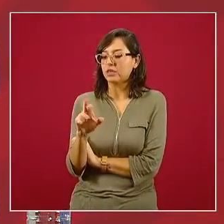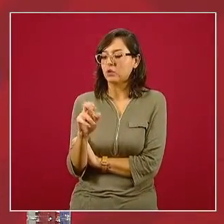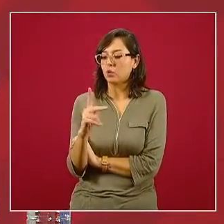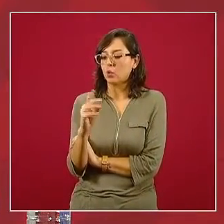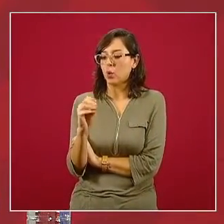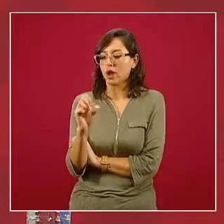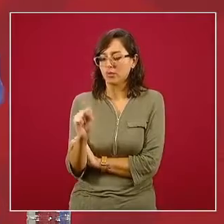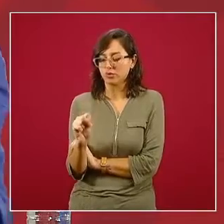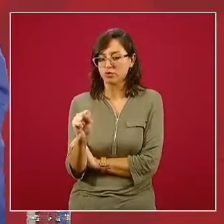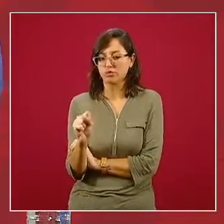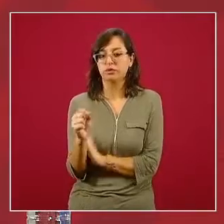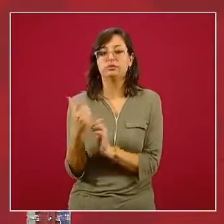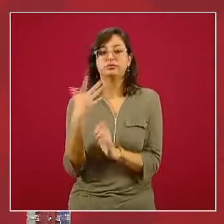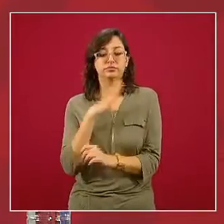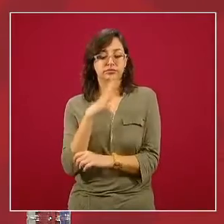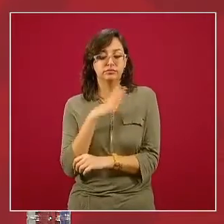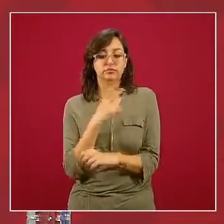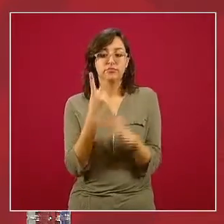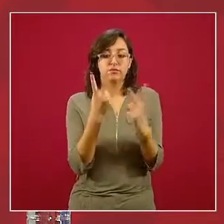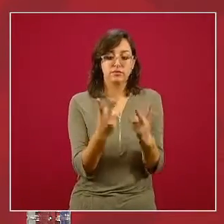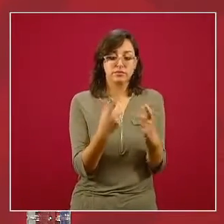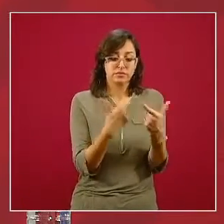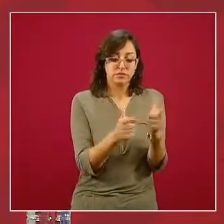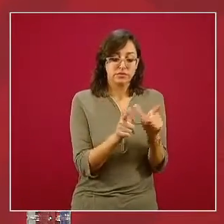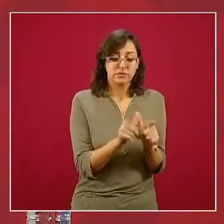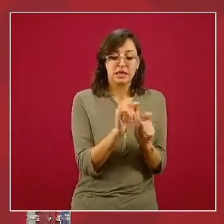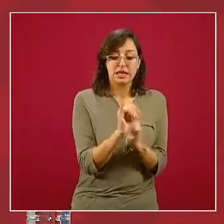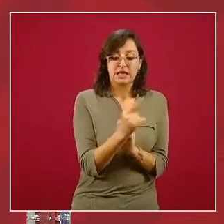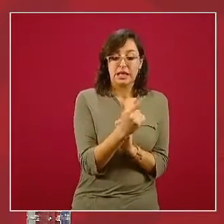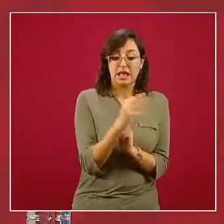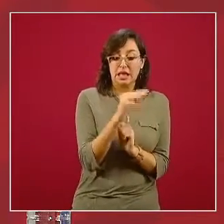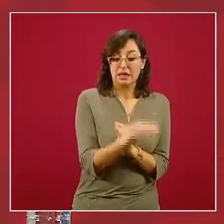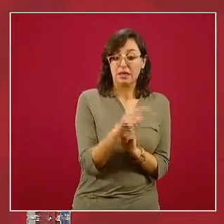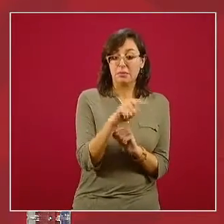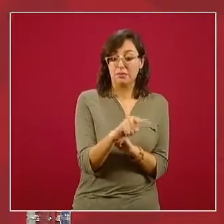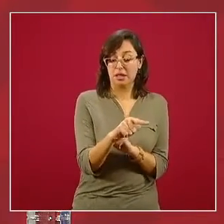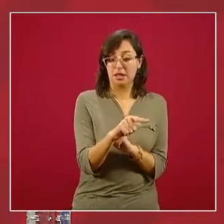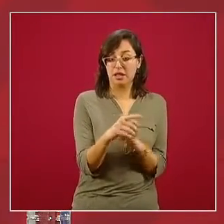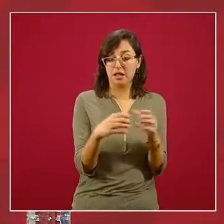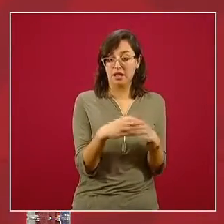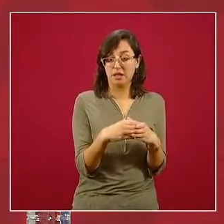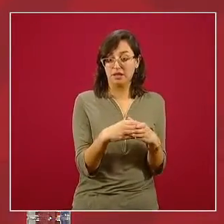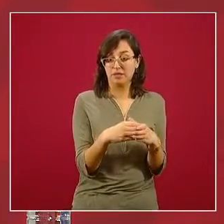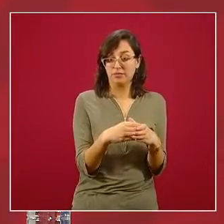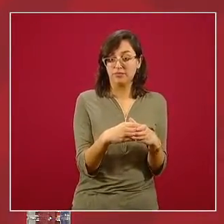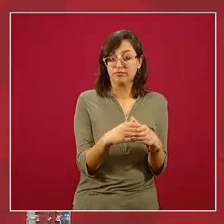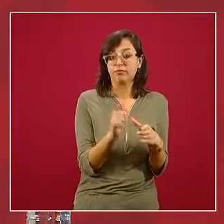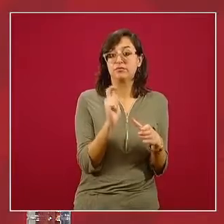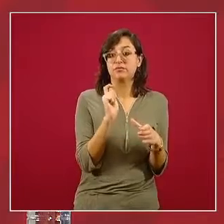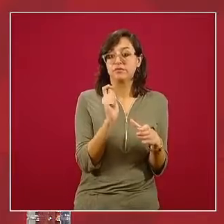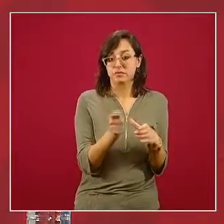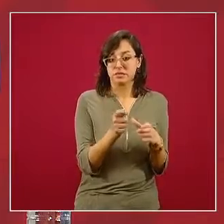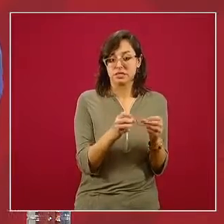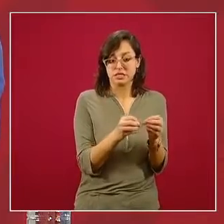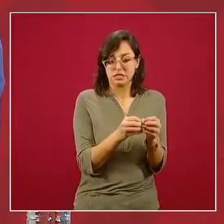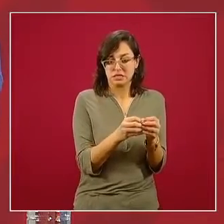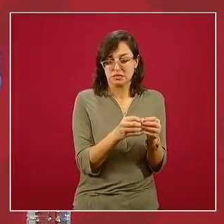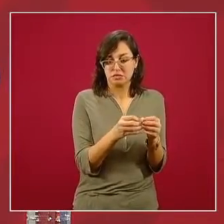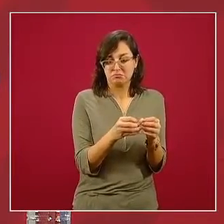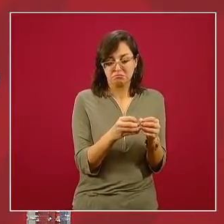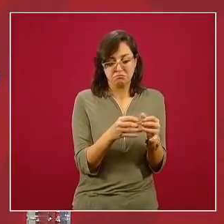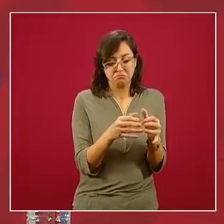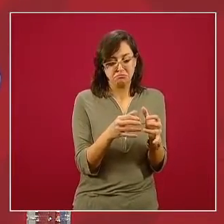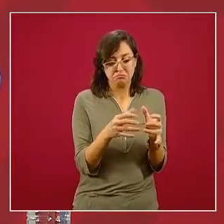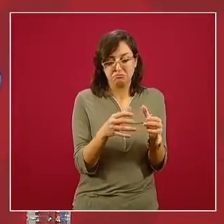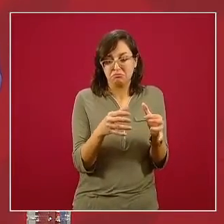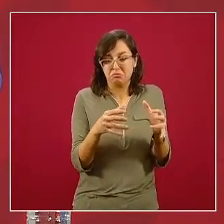tipo IgM, que son de fase aguda, empiezan a aumentar sus concentraciones en los primeros